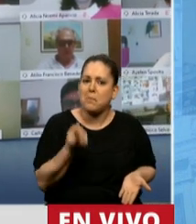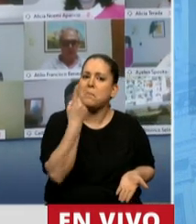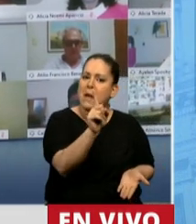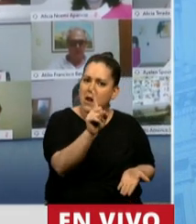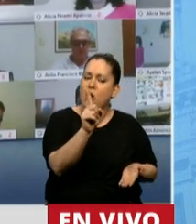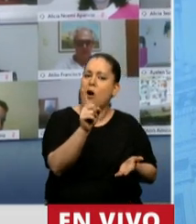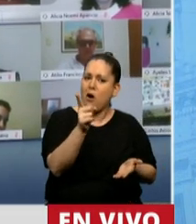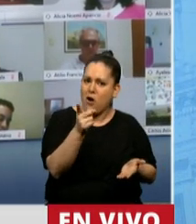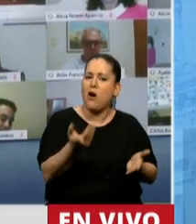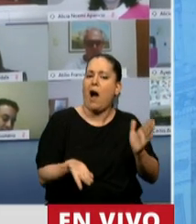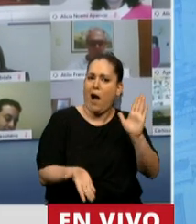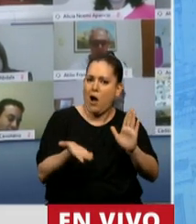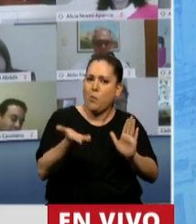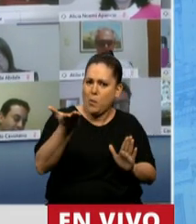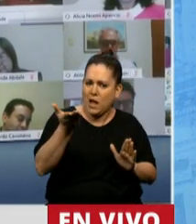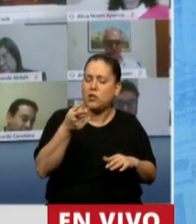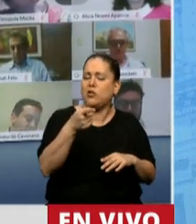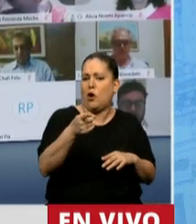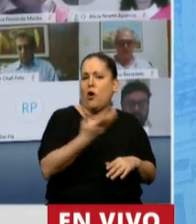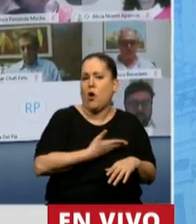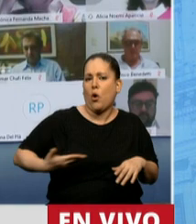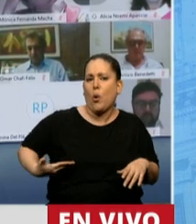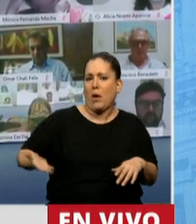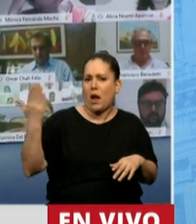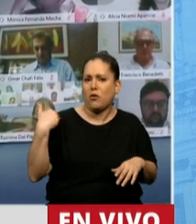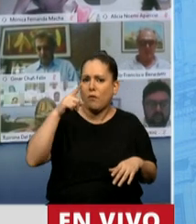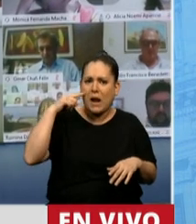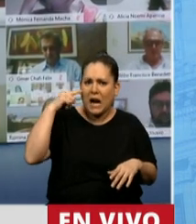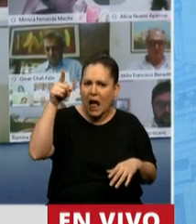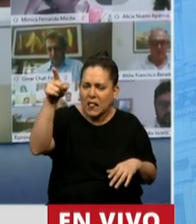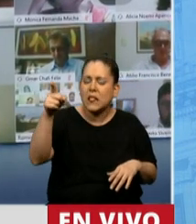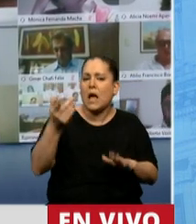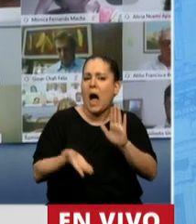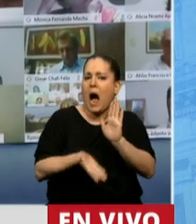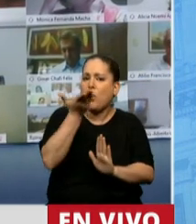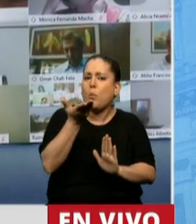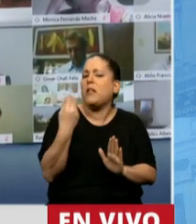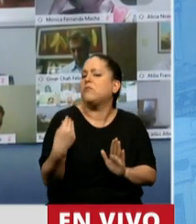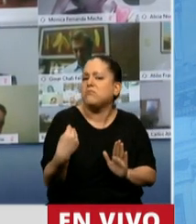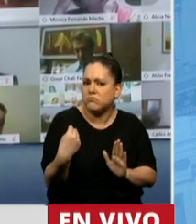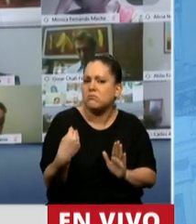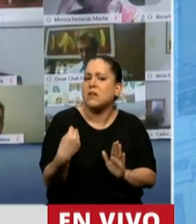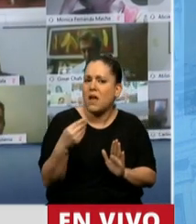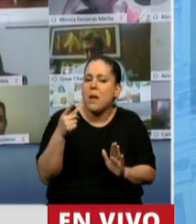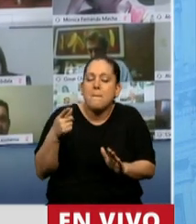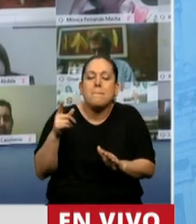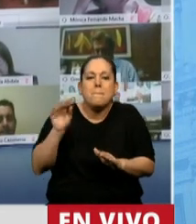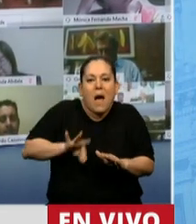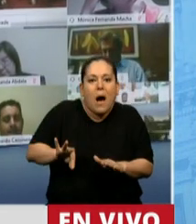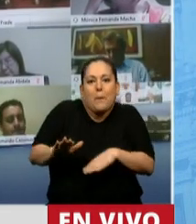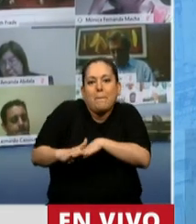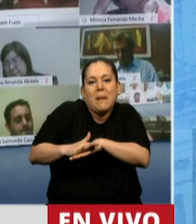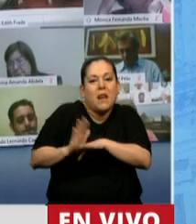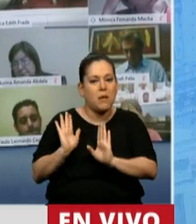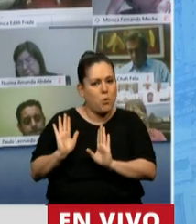eh eh posteriormente durante el Gobierno ya de Alberto Fernández el aumento solo correspondía a los a los saberes mínimos el